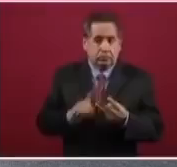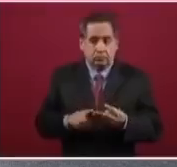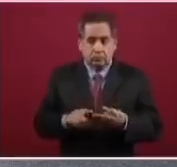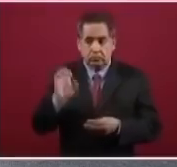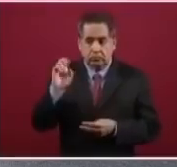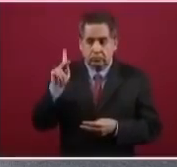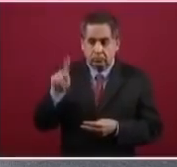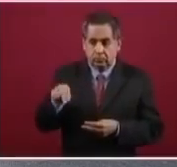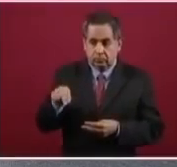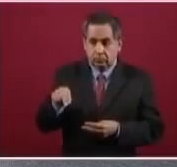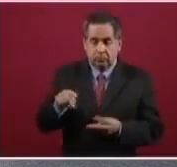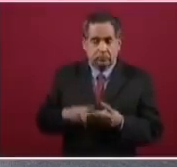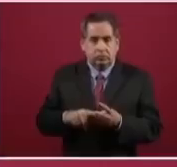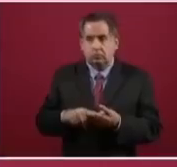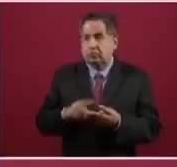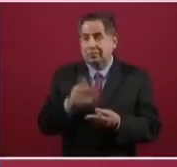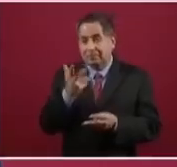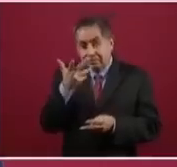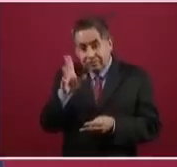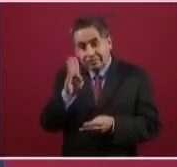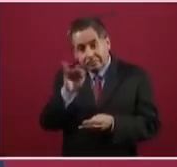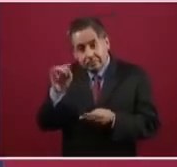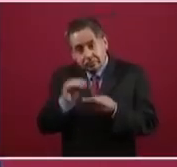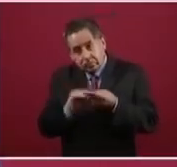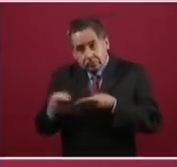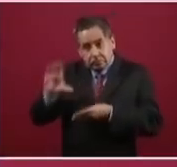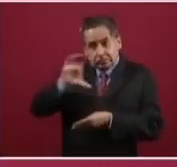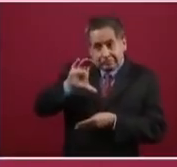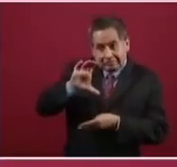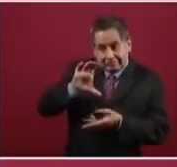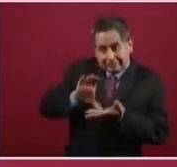empeña en 10 billones